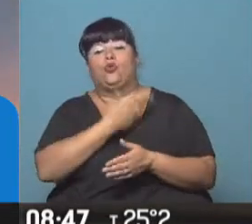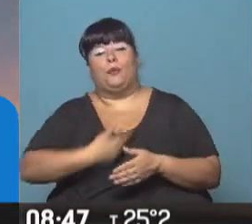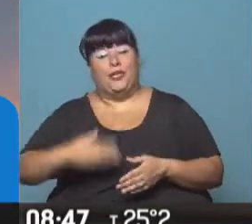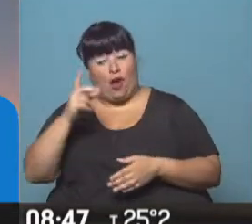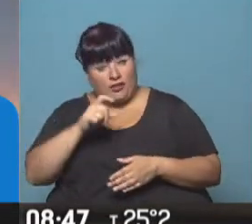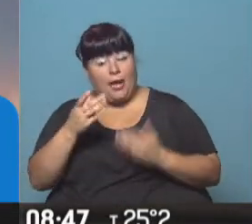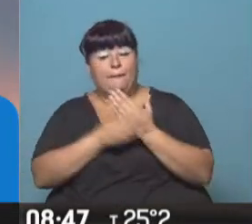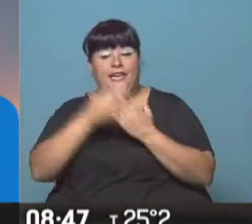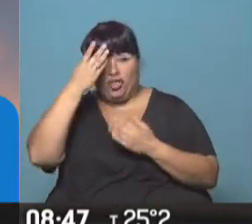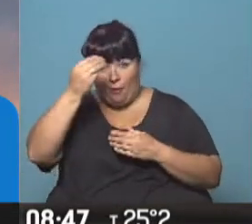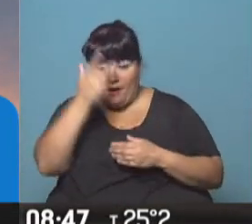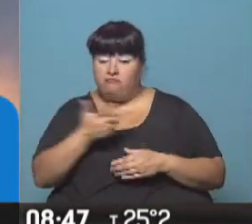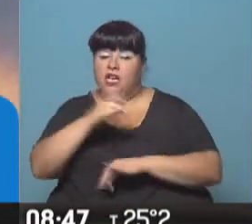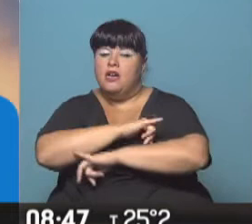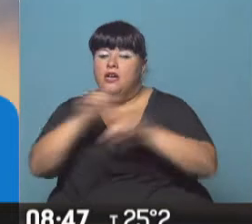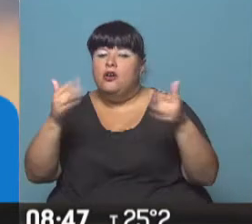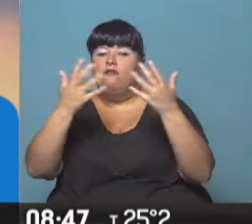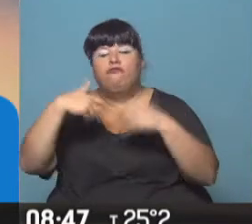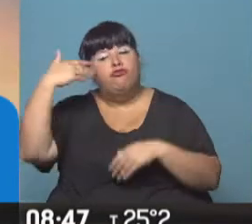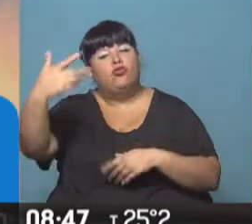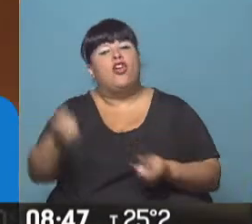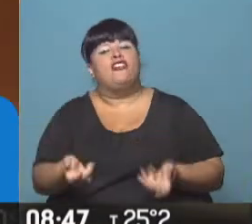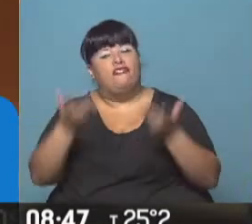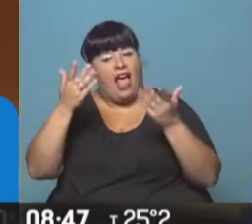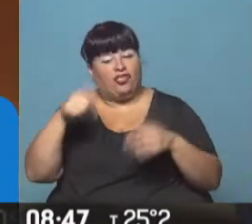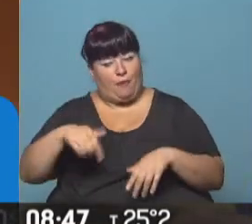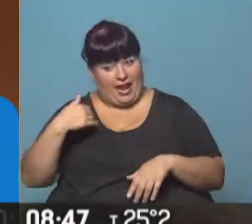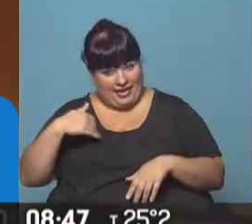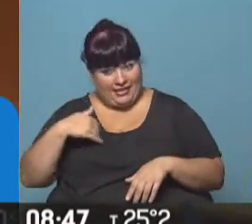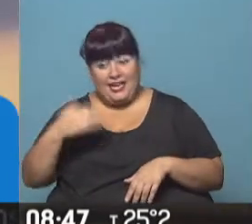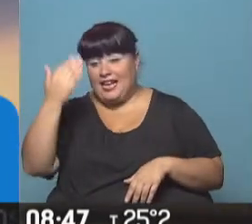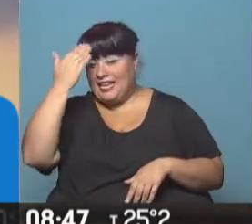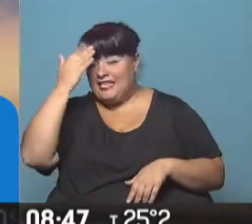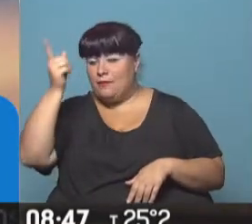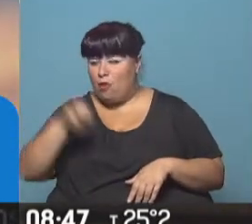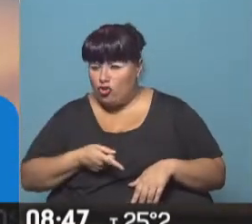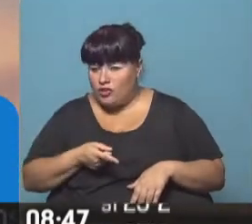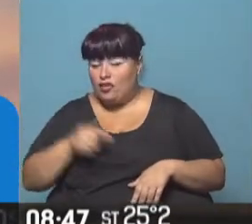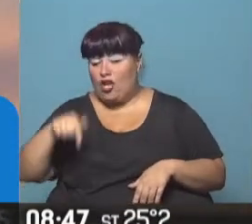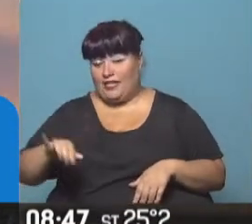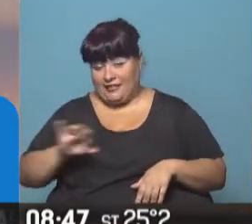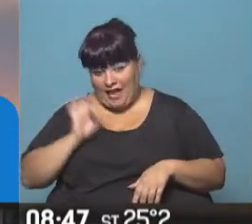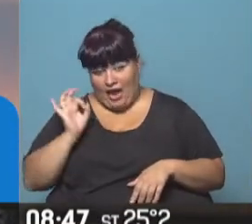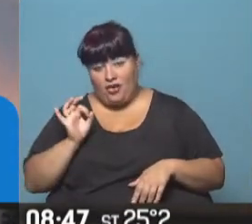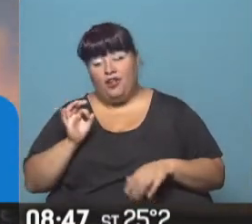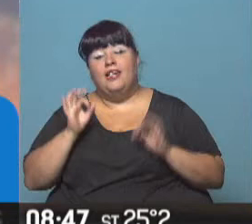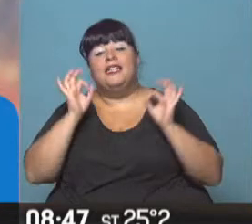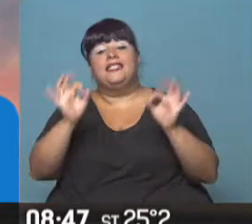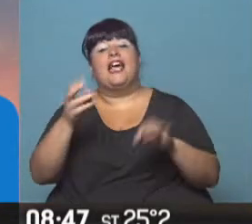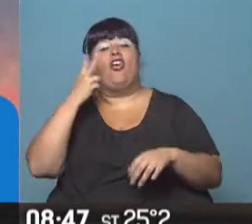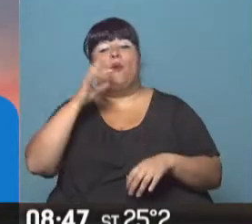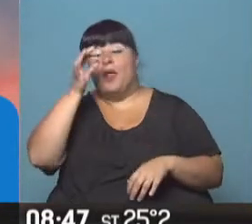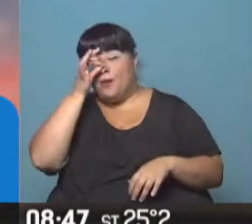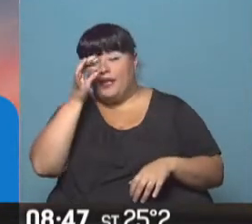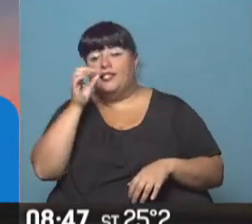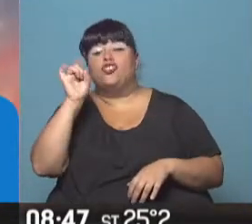y el jefe de gabinete Marcos Peña, se anunció una nueva proyección de inflación para el país, de 15% para este año, llegando al 2020